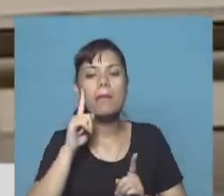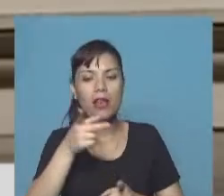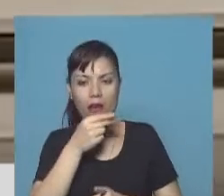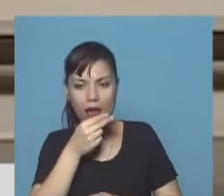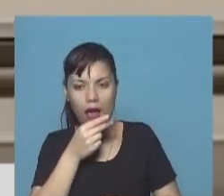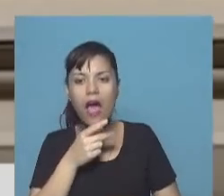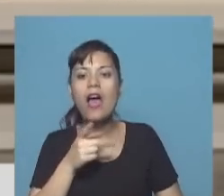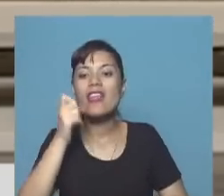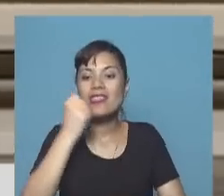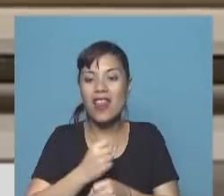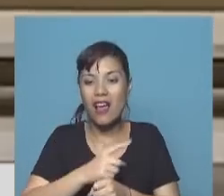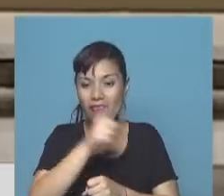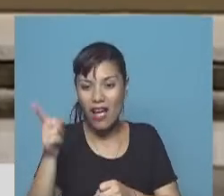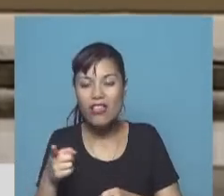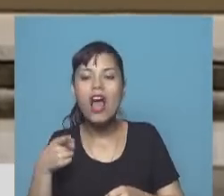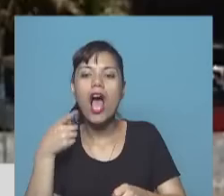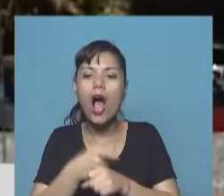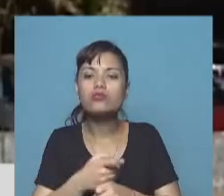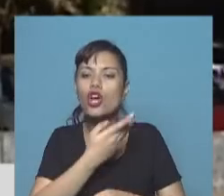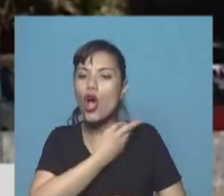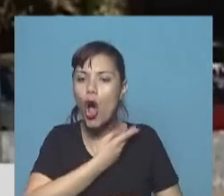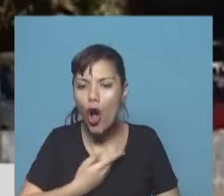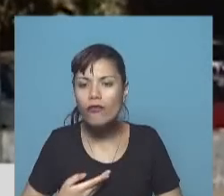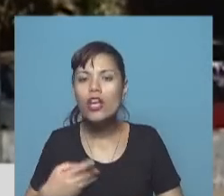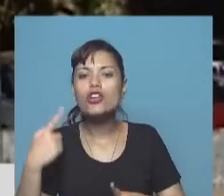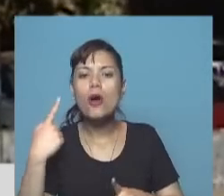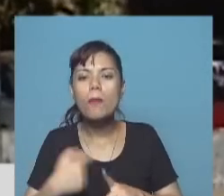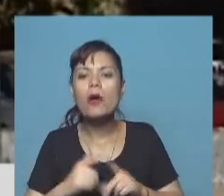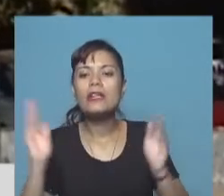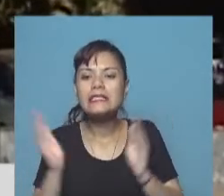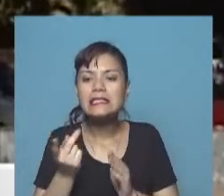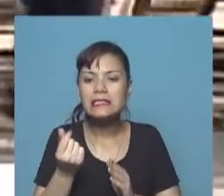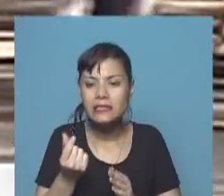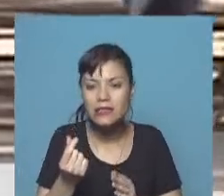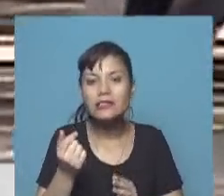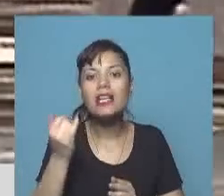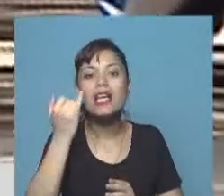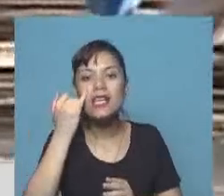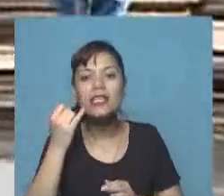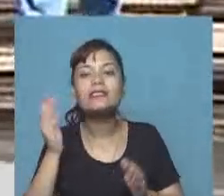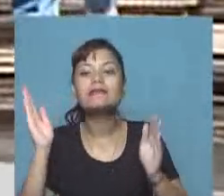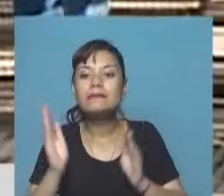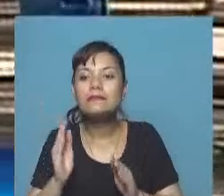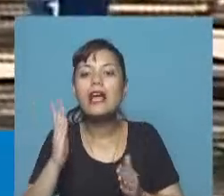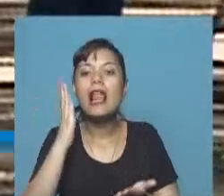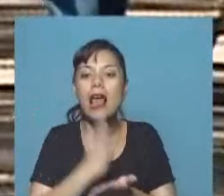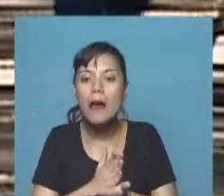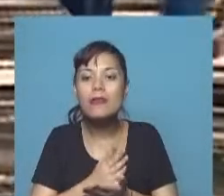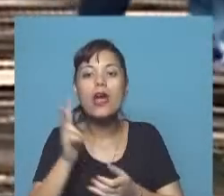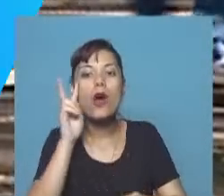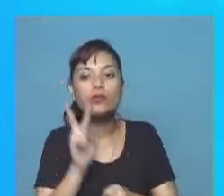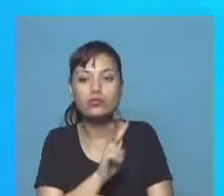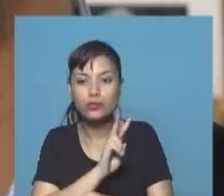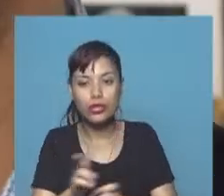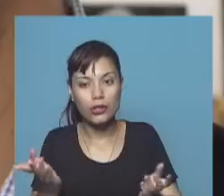peligro. Los trabajadores acusaron al gobierno porteño por el achique presupuestario que llevó a reducir a la mitad de la